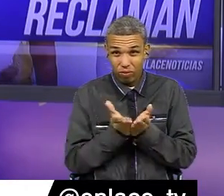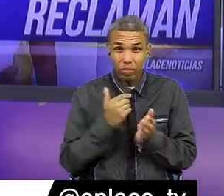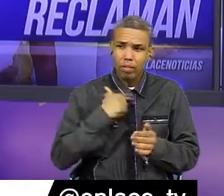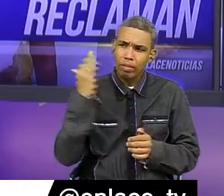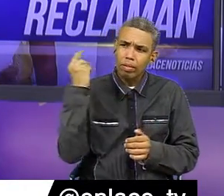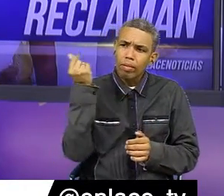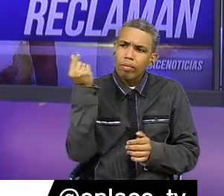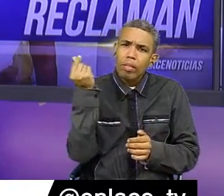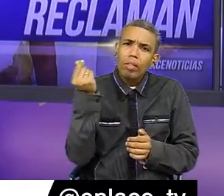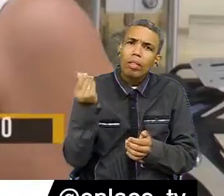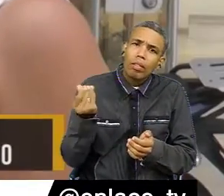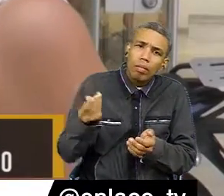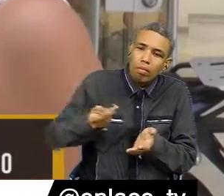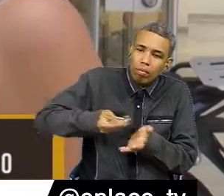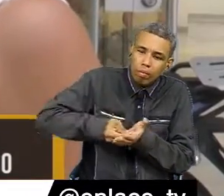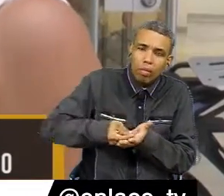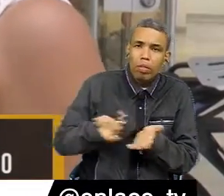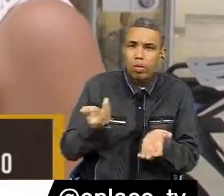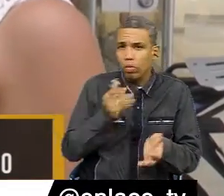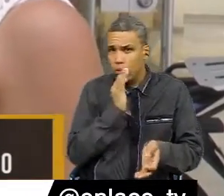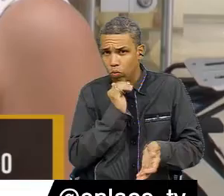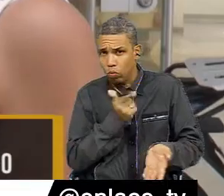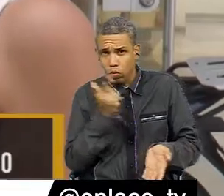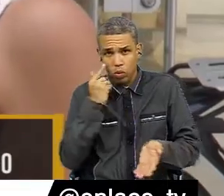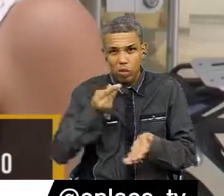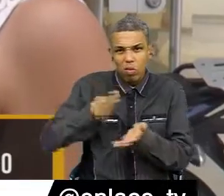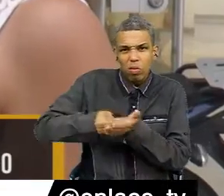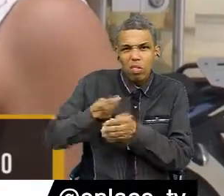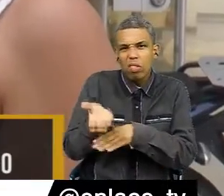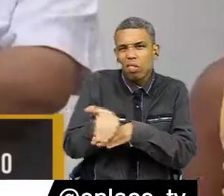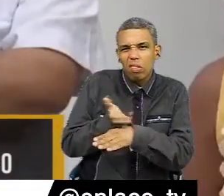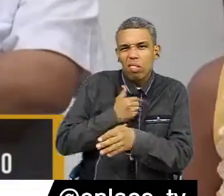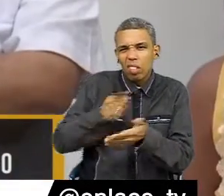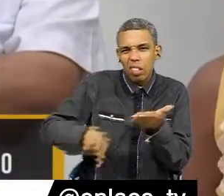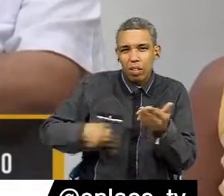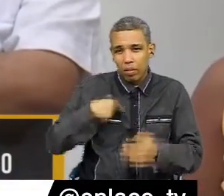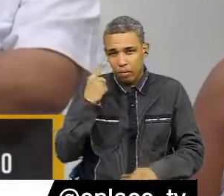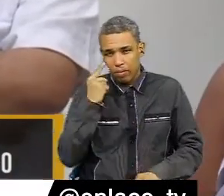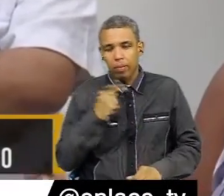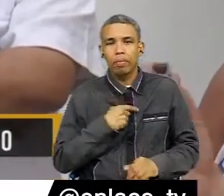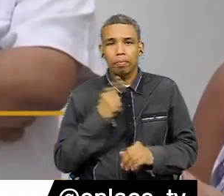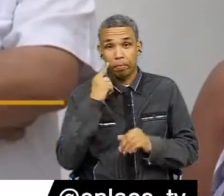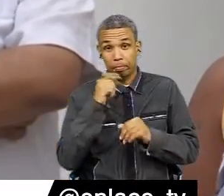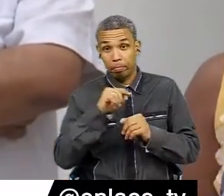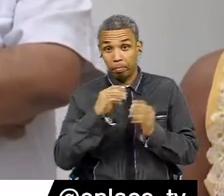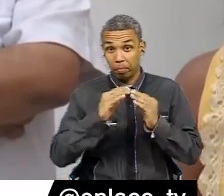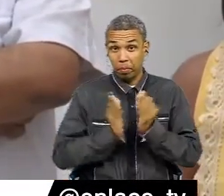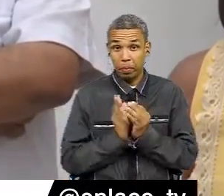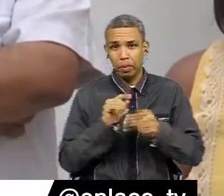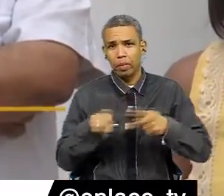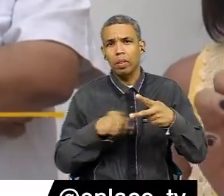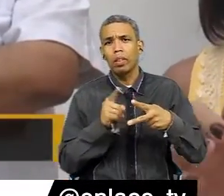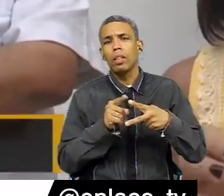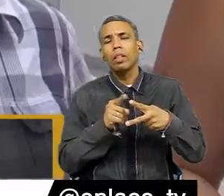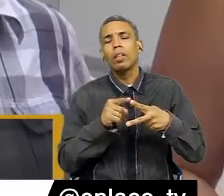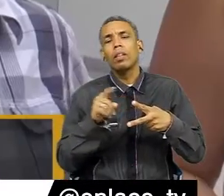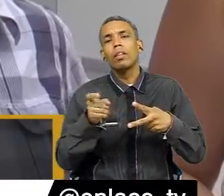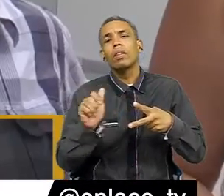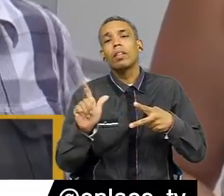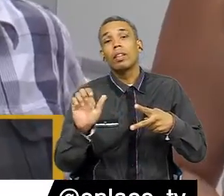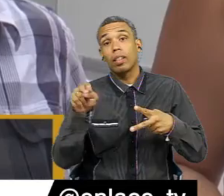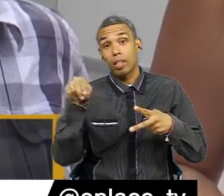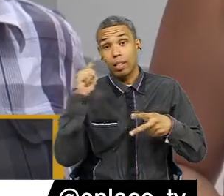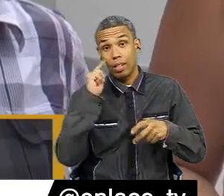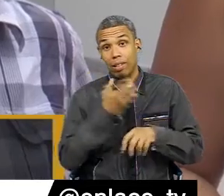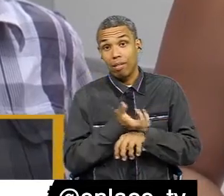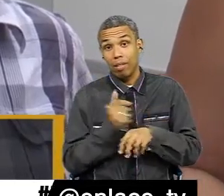Ministerio. Los docentes de las instituciones educativas José Antonio Galán y Normal Superior Cristo Rey insisten ante la Secretaría de Educación de Barranca Bermeja que